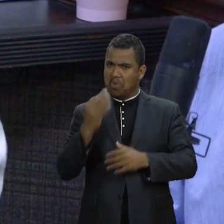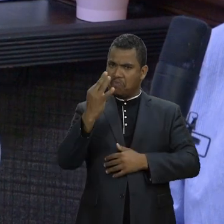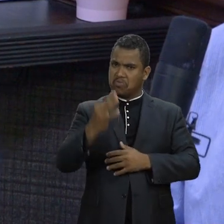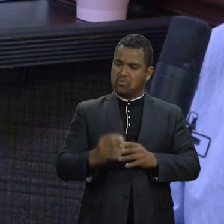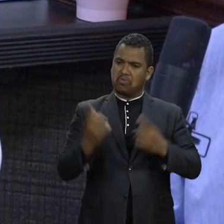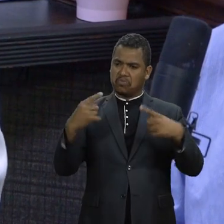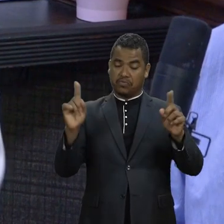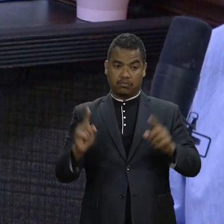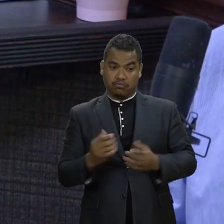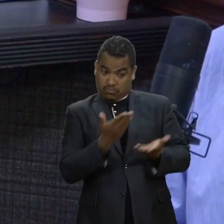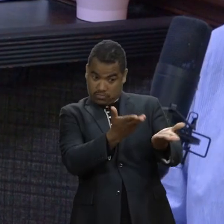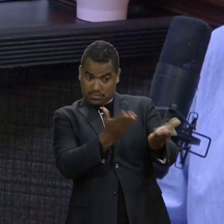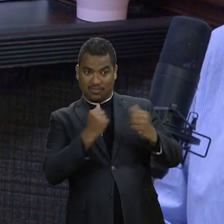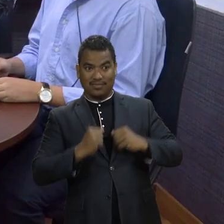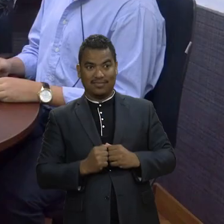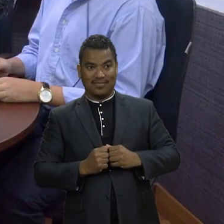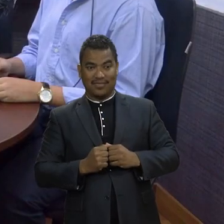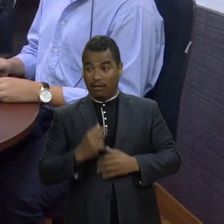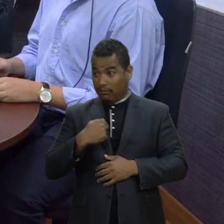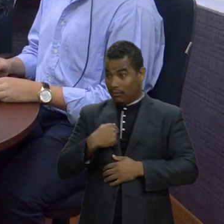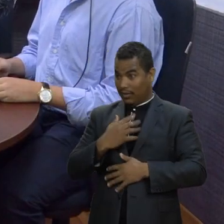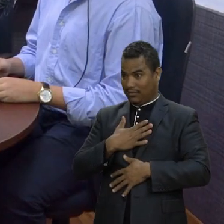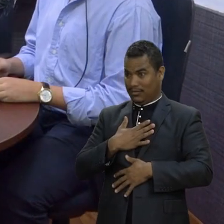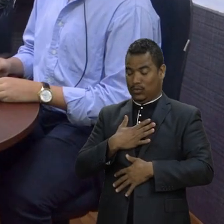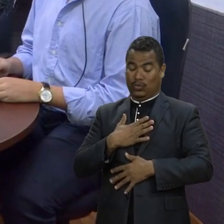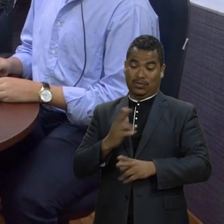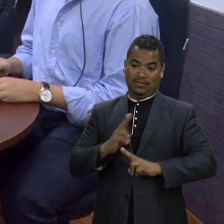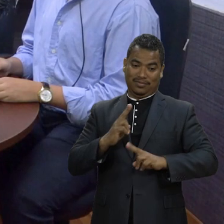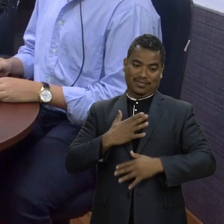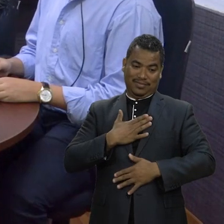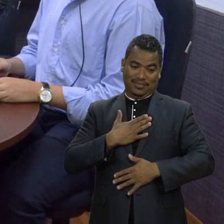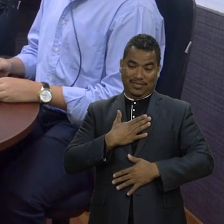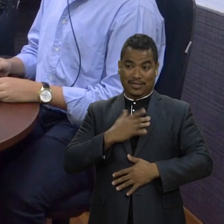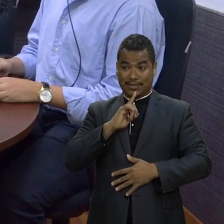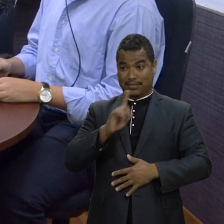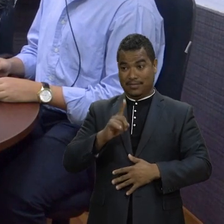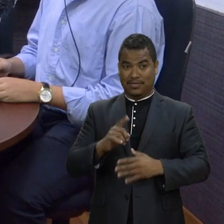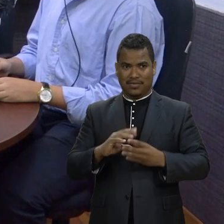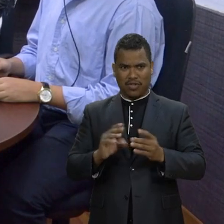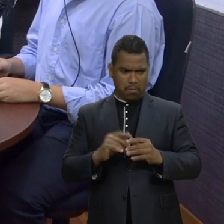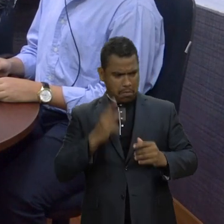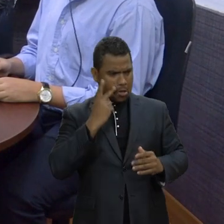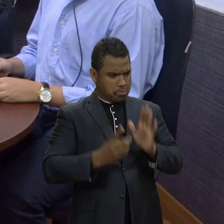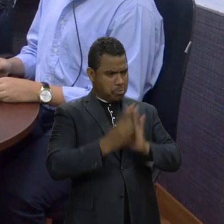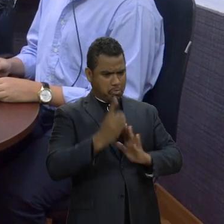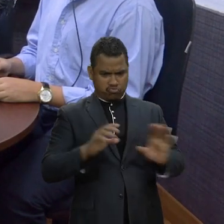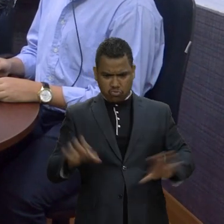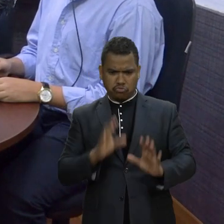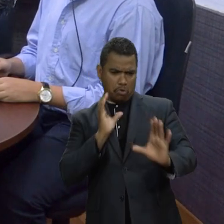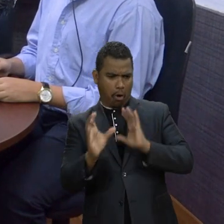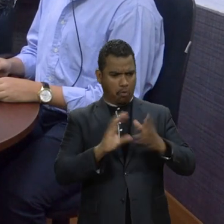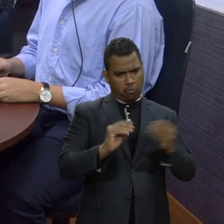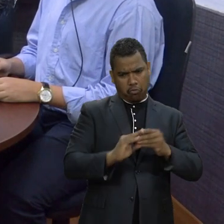futuro, ¿por qué no tú? Exacto. Wow. Qué privilegio. ¿Por qué no tú? Porque excelente. Te he visto con mucho desarrollo,